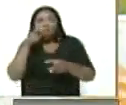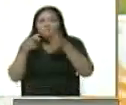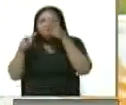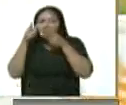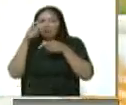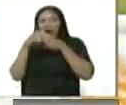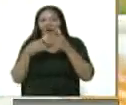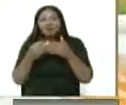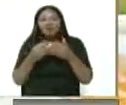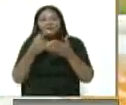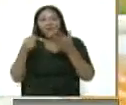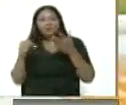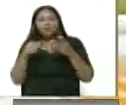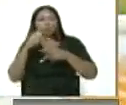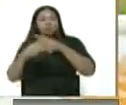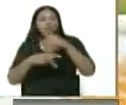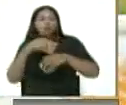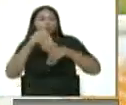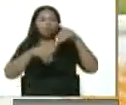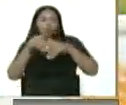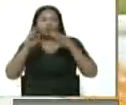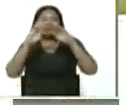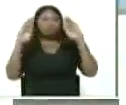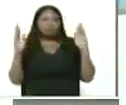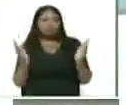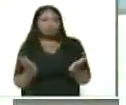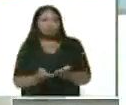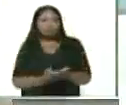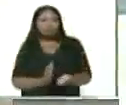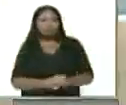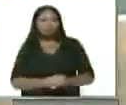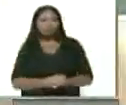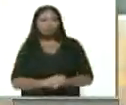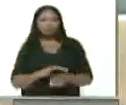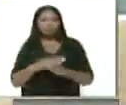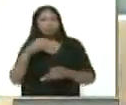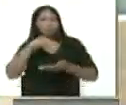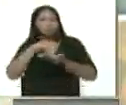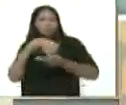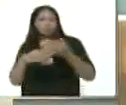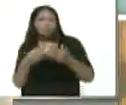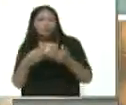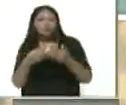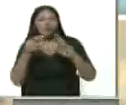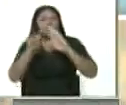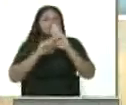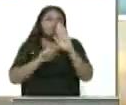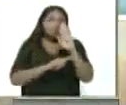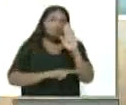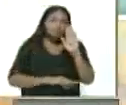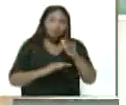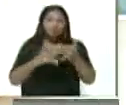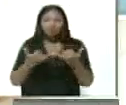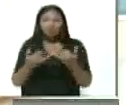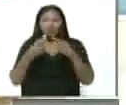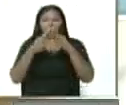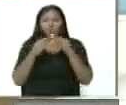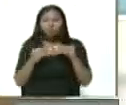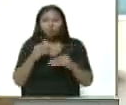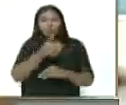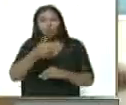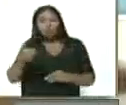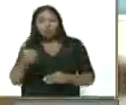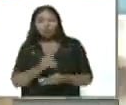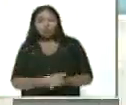a los distintos procesos electorales en el mundo indudablemente se establecido una normativa que todas esas